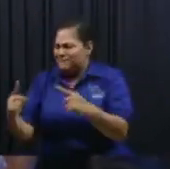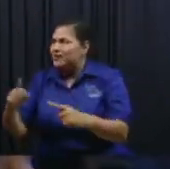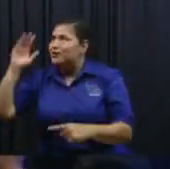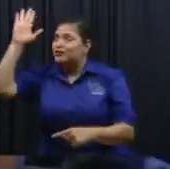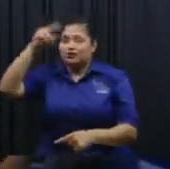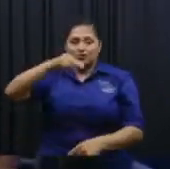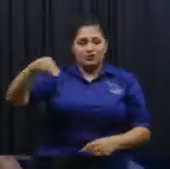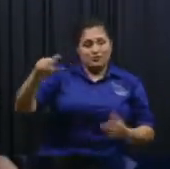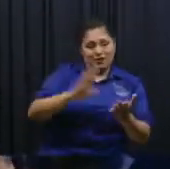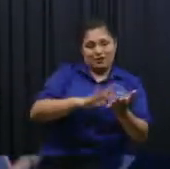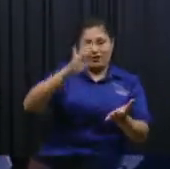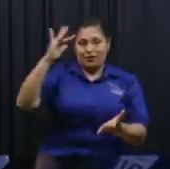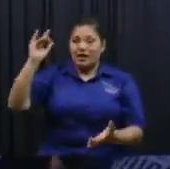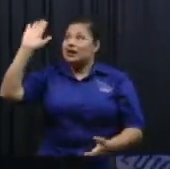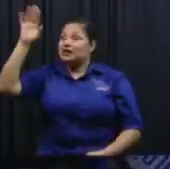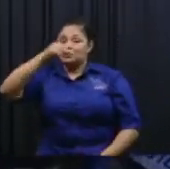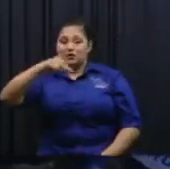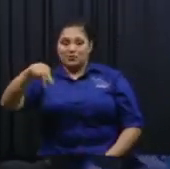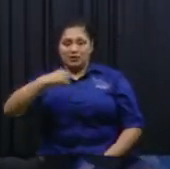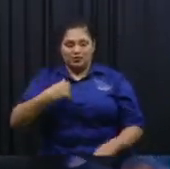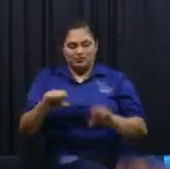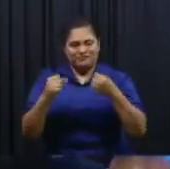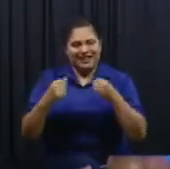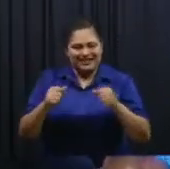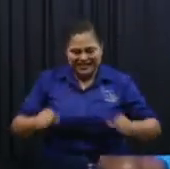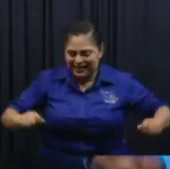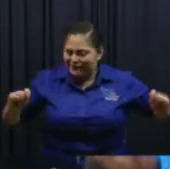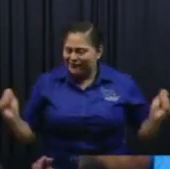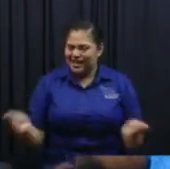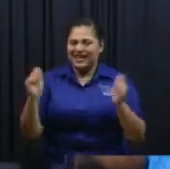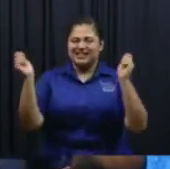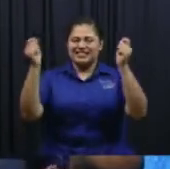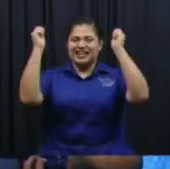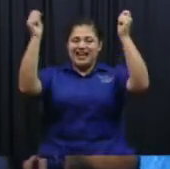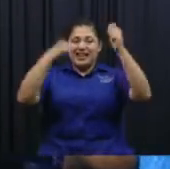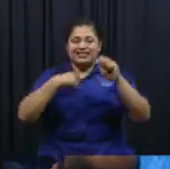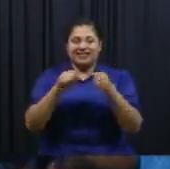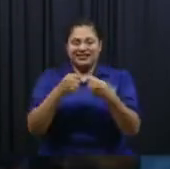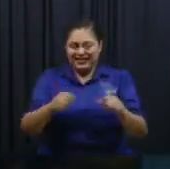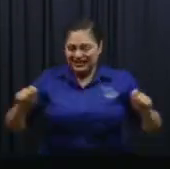su nombre con Gloria y en su nombre